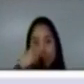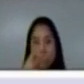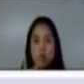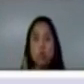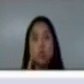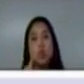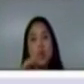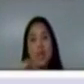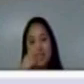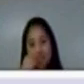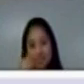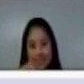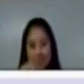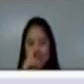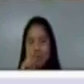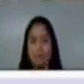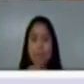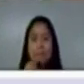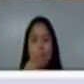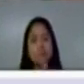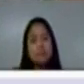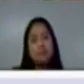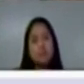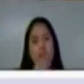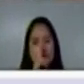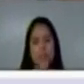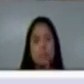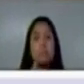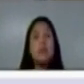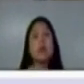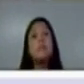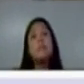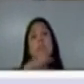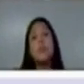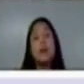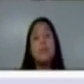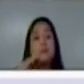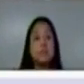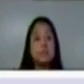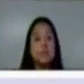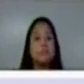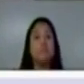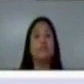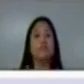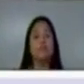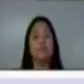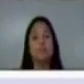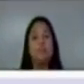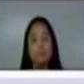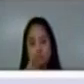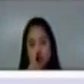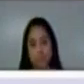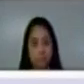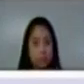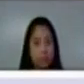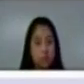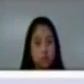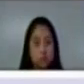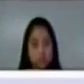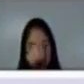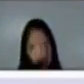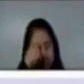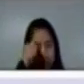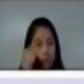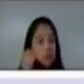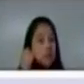qué giró o sobre qué versó de manera macro lo que hablaron ambos mandatarios. En primer lugar, uno de los problemas comunes que más